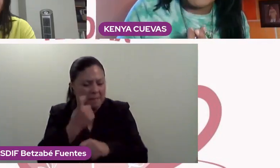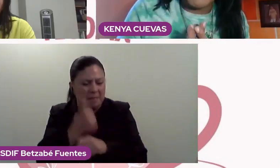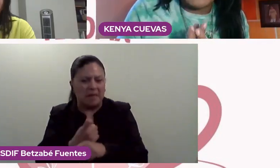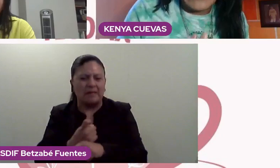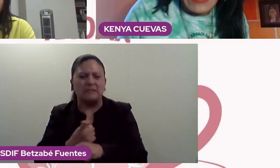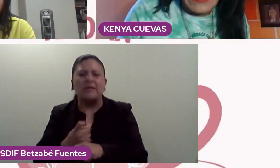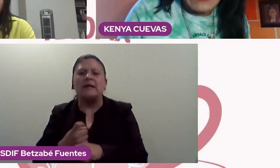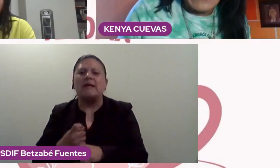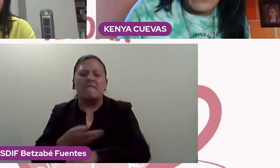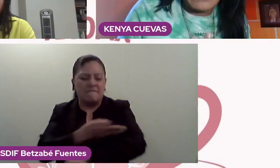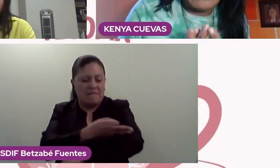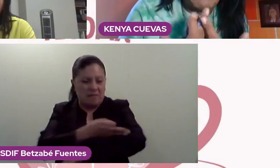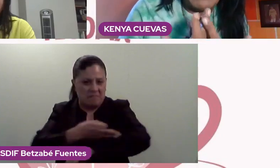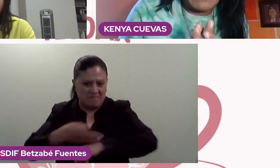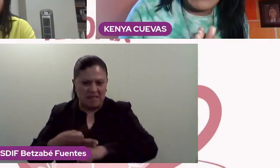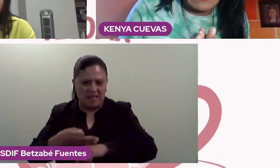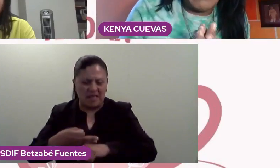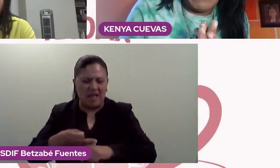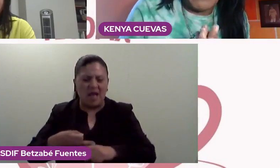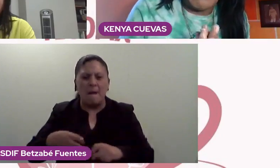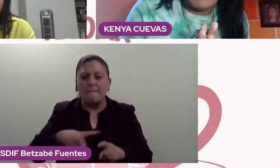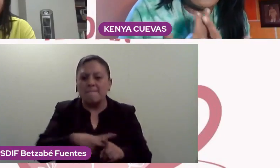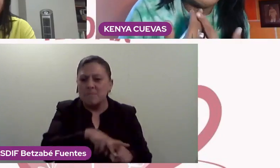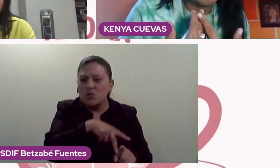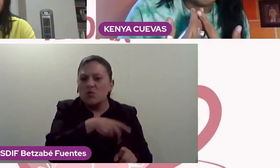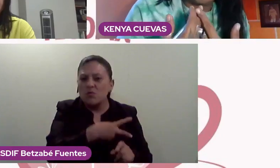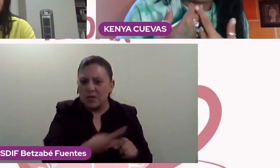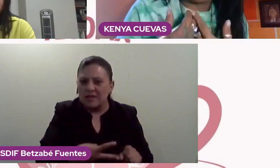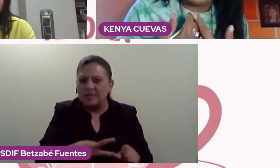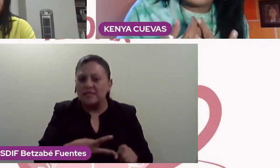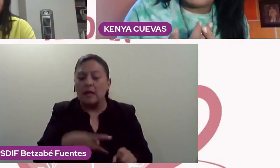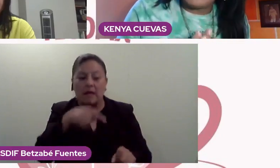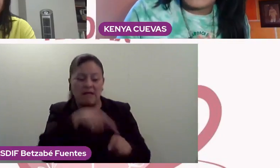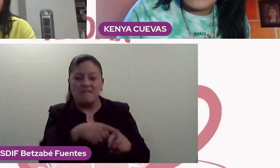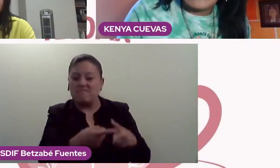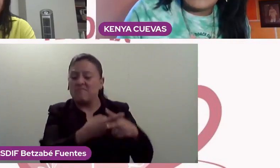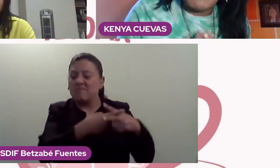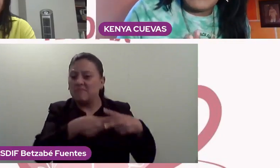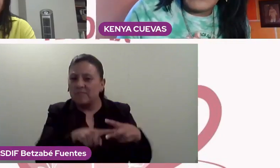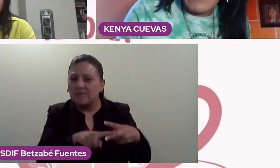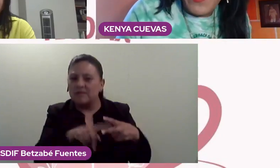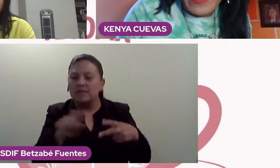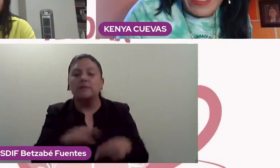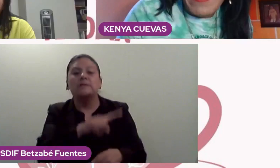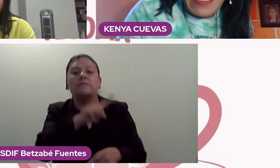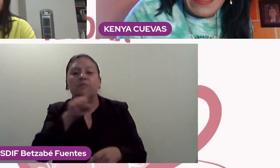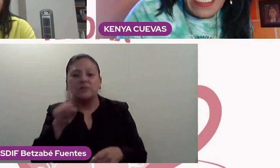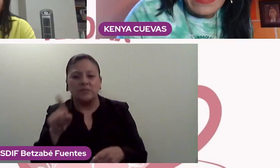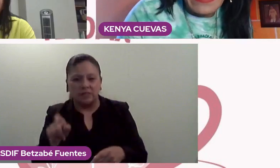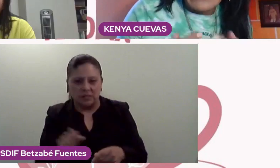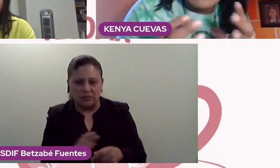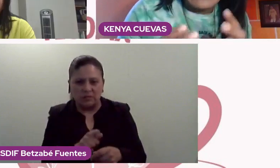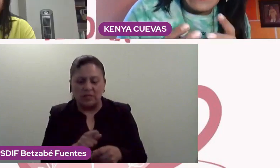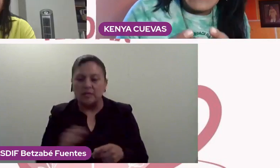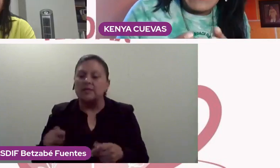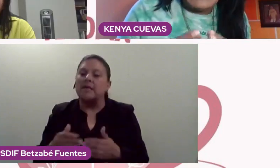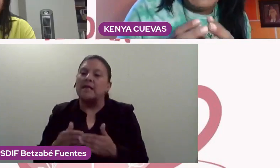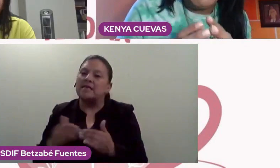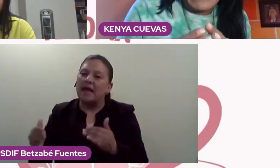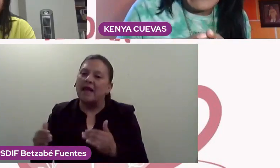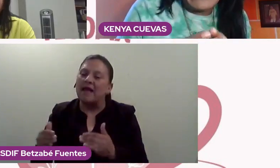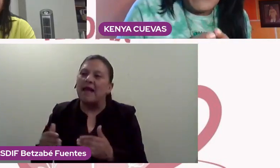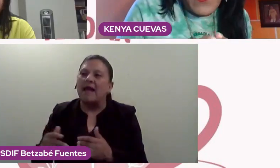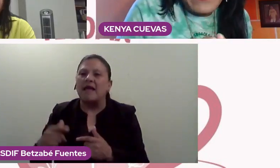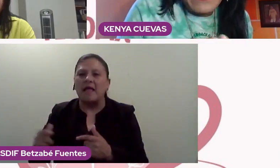salen expulsadas, ¿no? De este primer seno de familia, después se colocan en espacios de vulnerabilidad, ya que